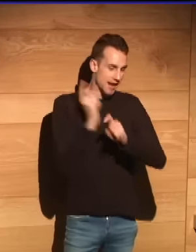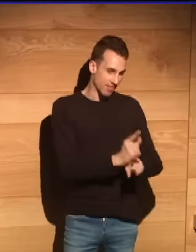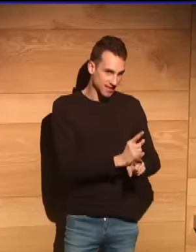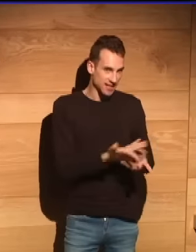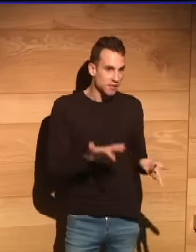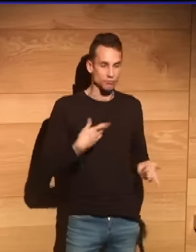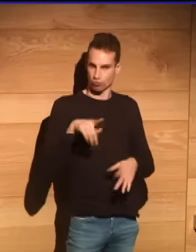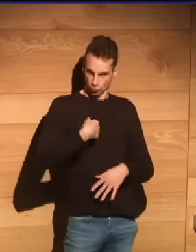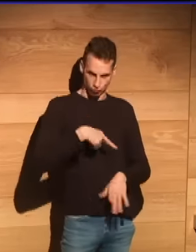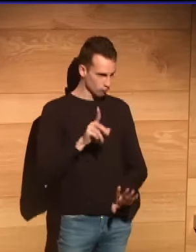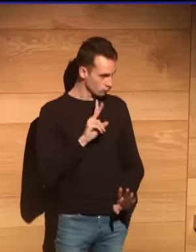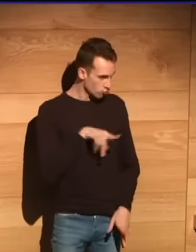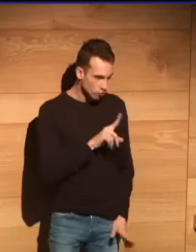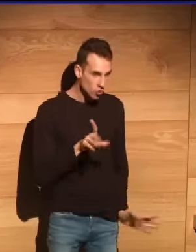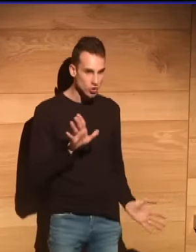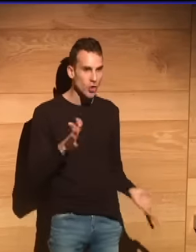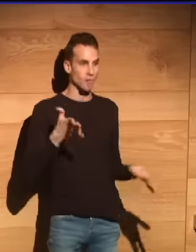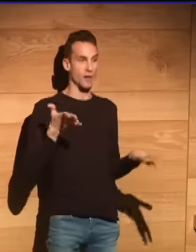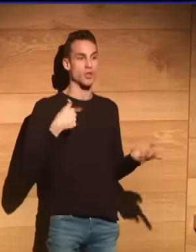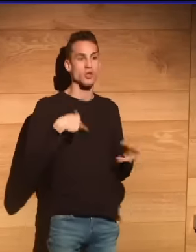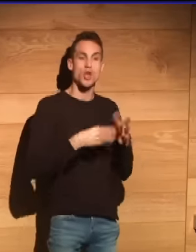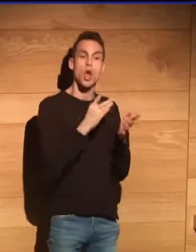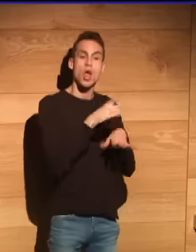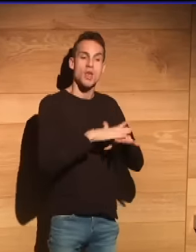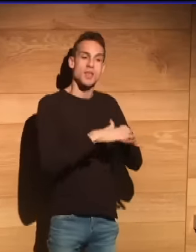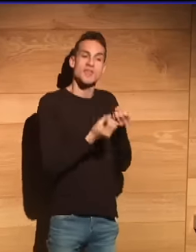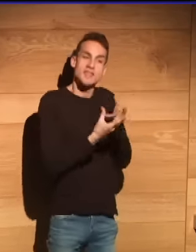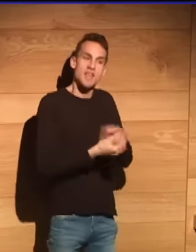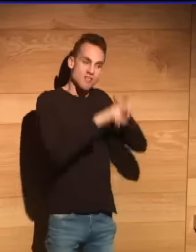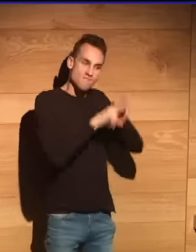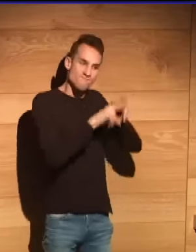tienes más probabilidades de ir a la cárcel por ser asesino en serie. Por lo tanto, ahí hay un